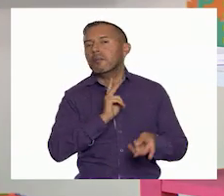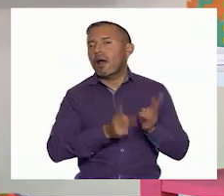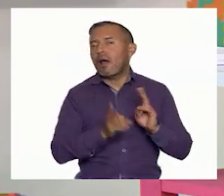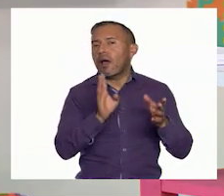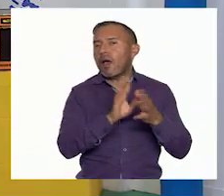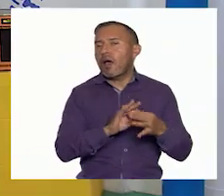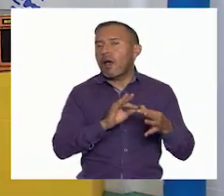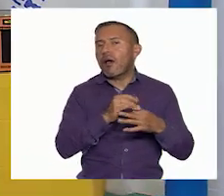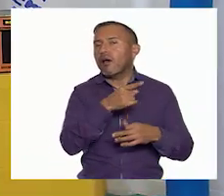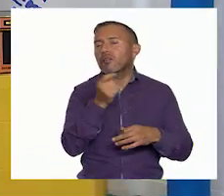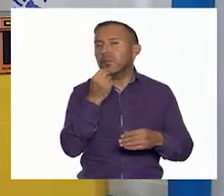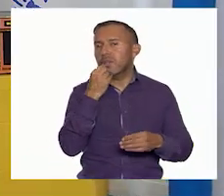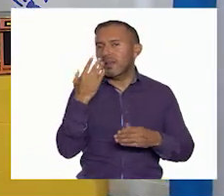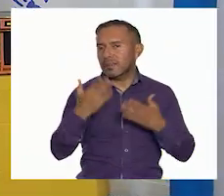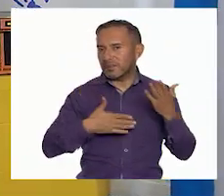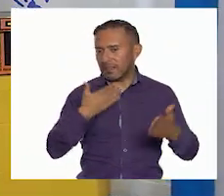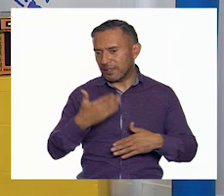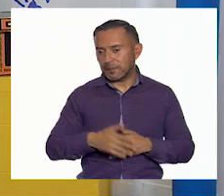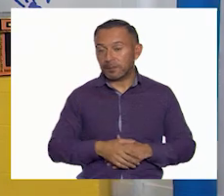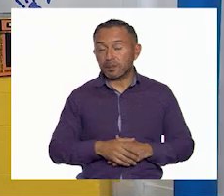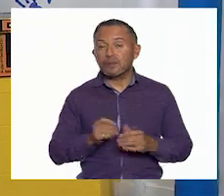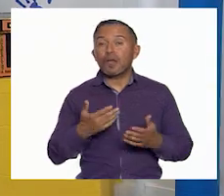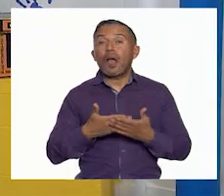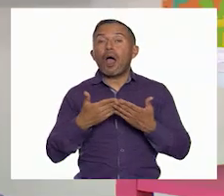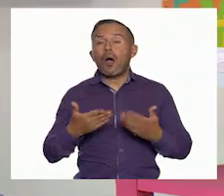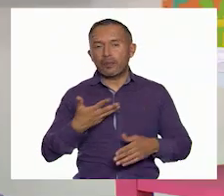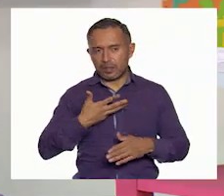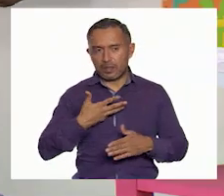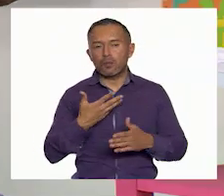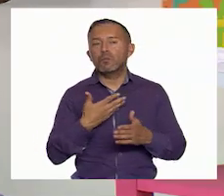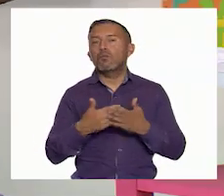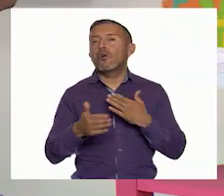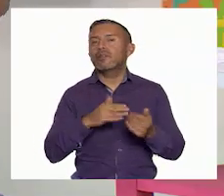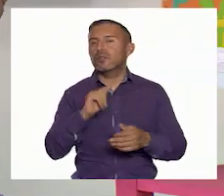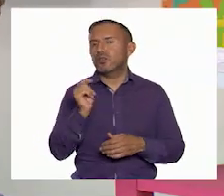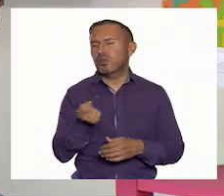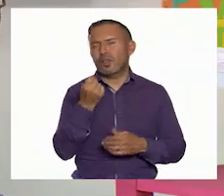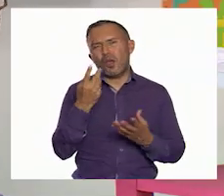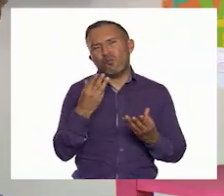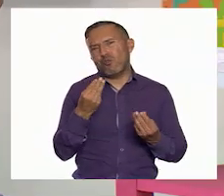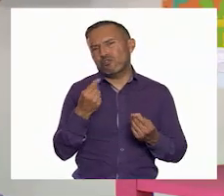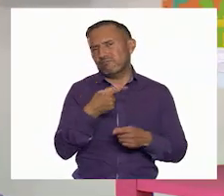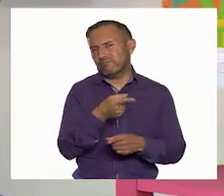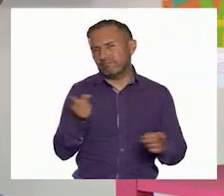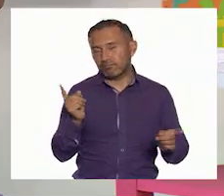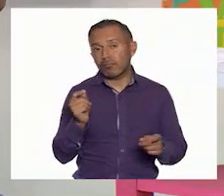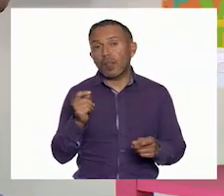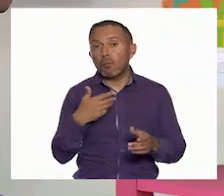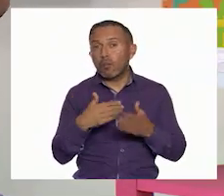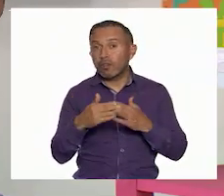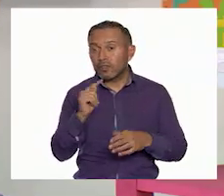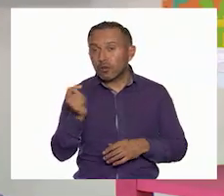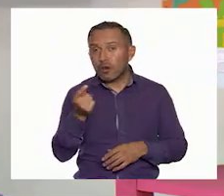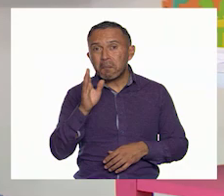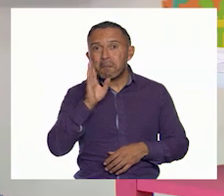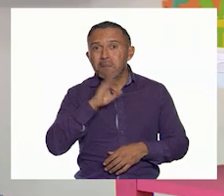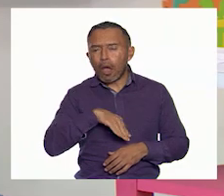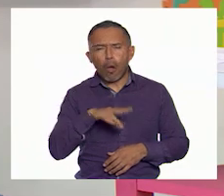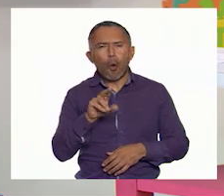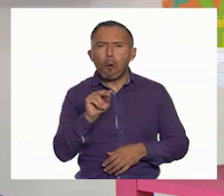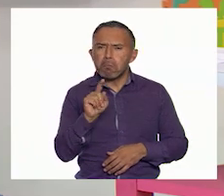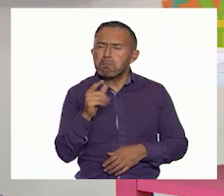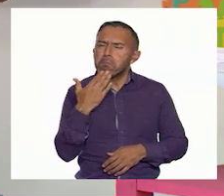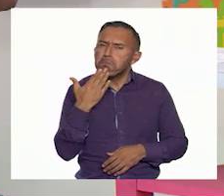ellos se divertían. Actualmente hay mucha tecnología a nuestro alrededor. Esta tecnología no es mala, porque tenemos